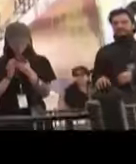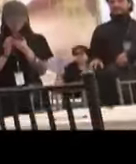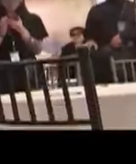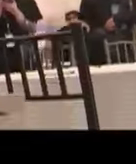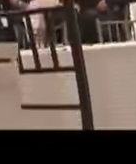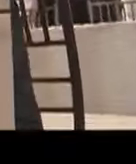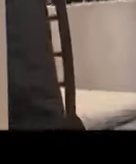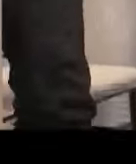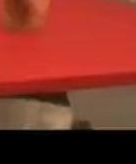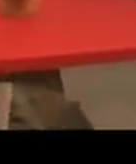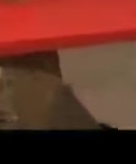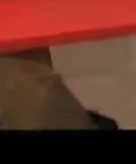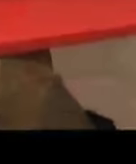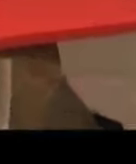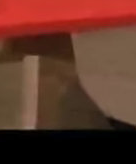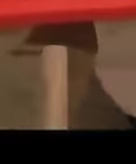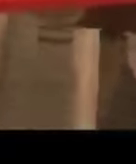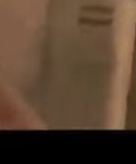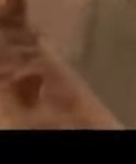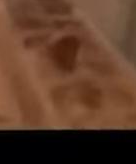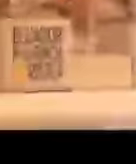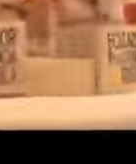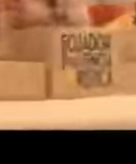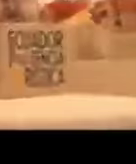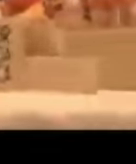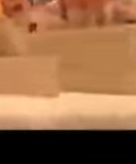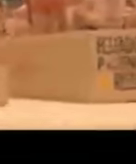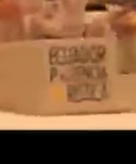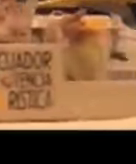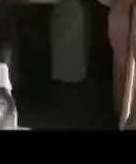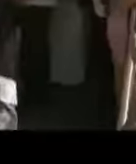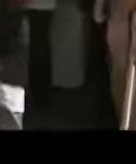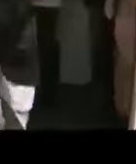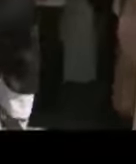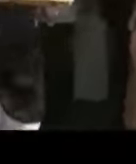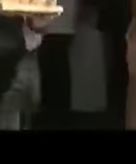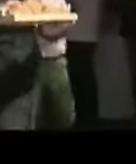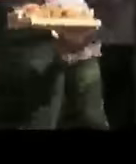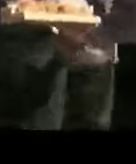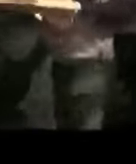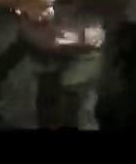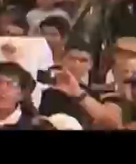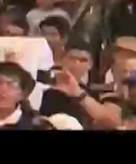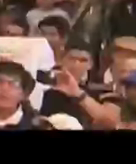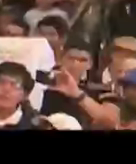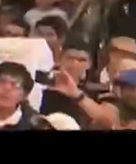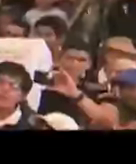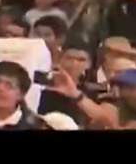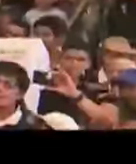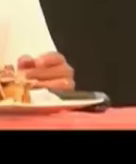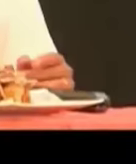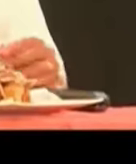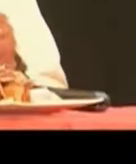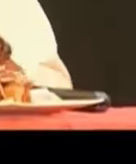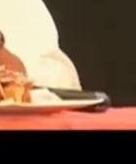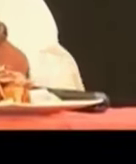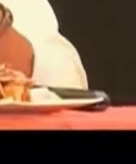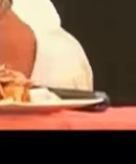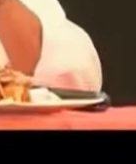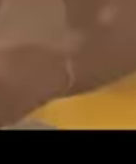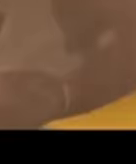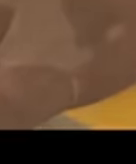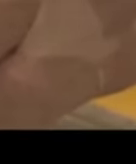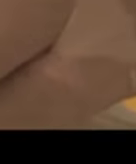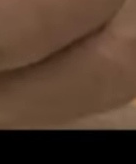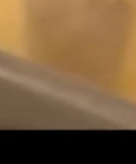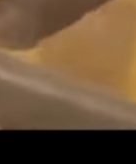garzonales, de la Asociación de Chefs y de Escuelas Gastronómicas. Es momento de que tú participes y disfrutes de los mejores platos de la gastronomía